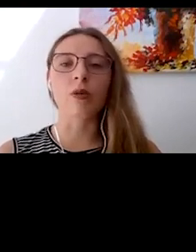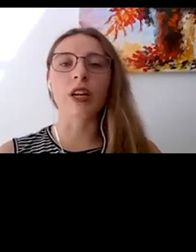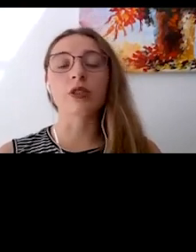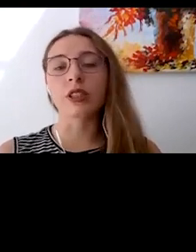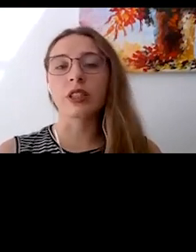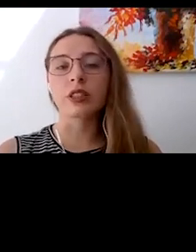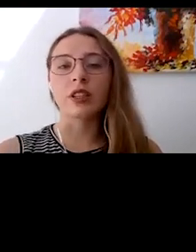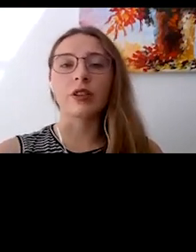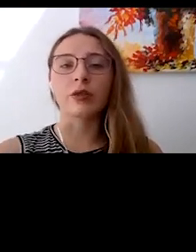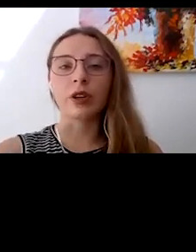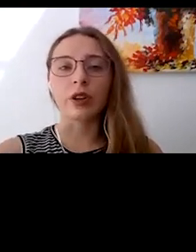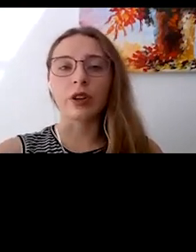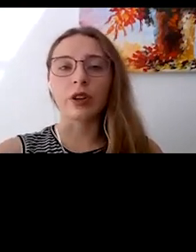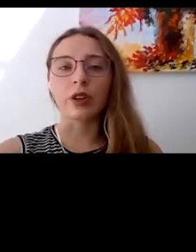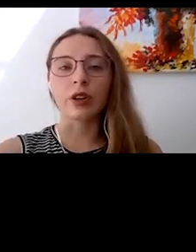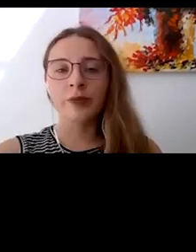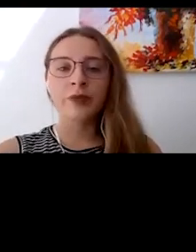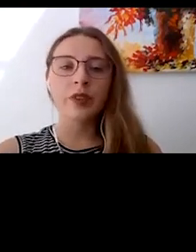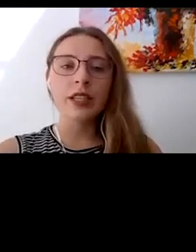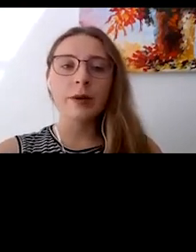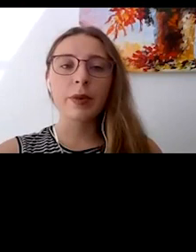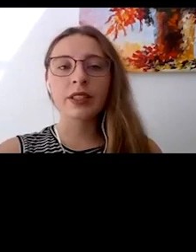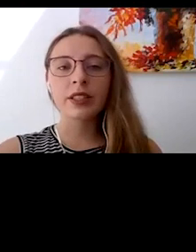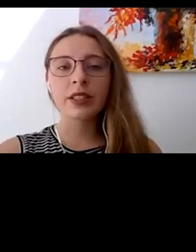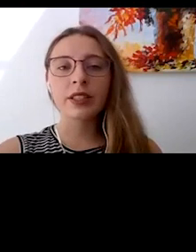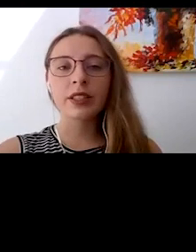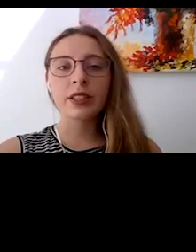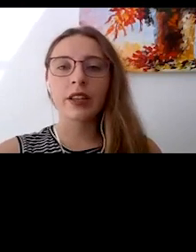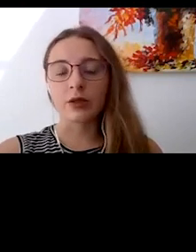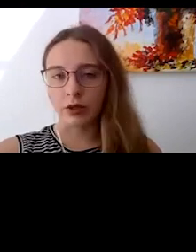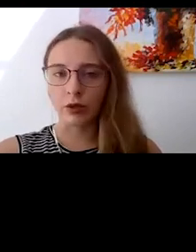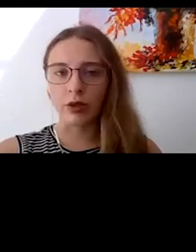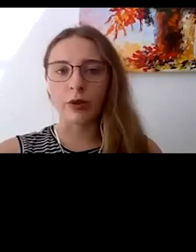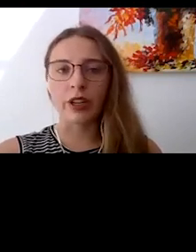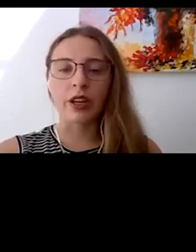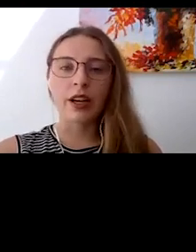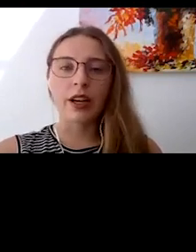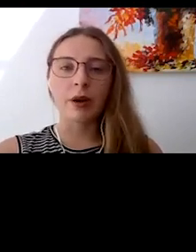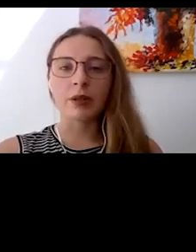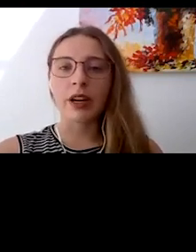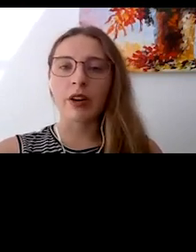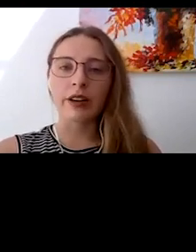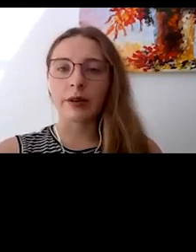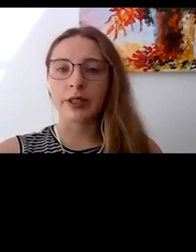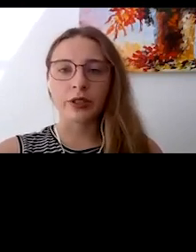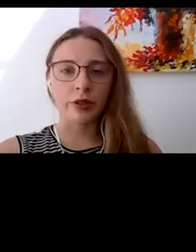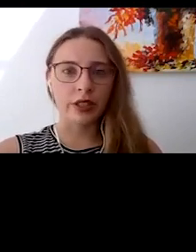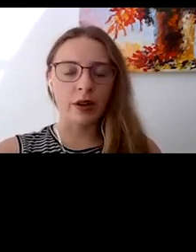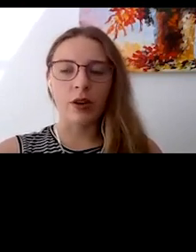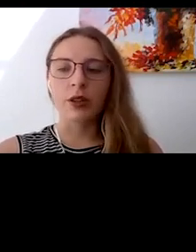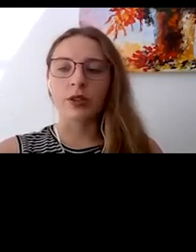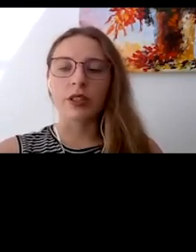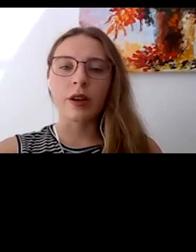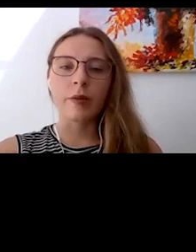con obligaciones que se le fueron asignadas. Parte de esto lo digo porque vamos a hablar ahora del Reglamento Interior de